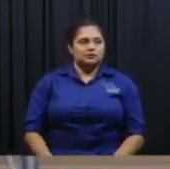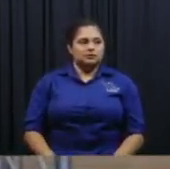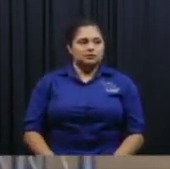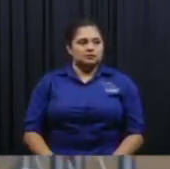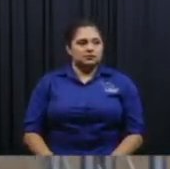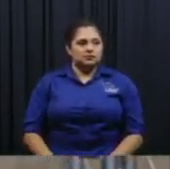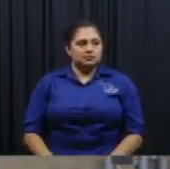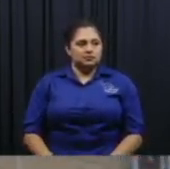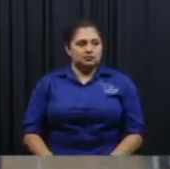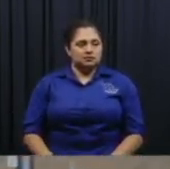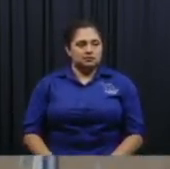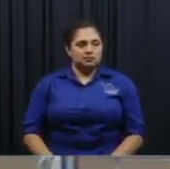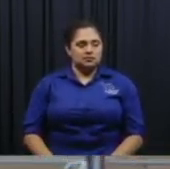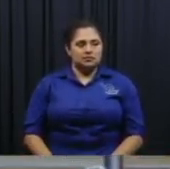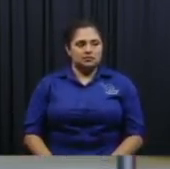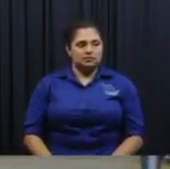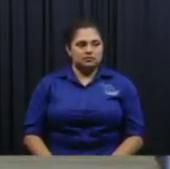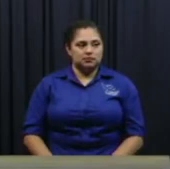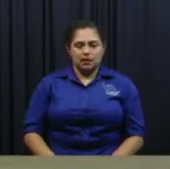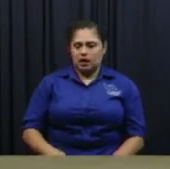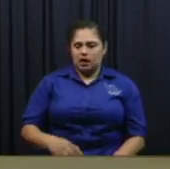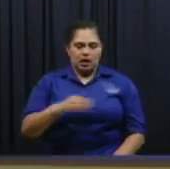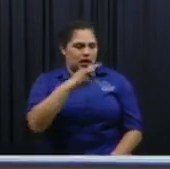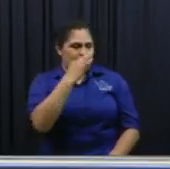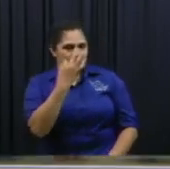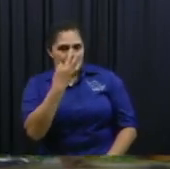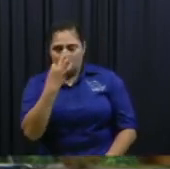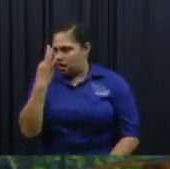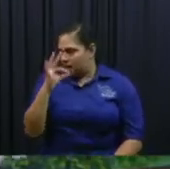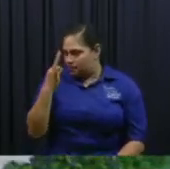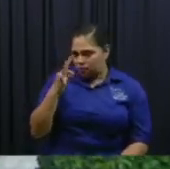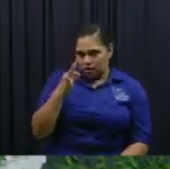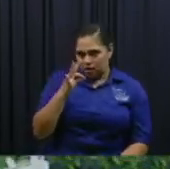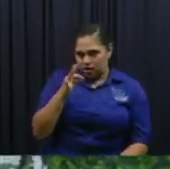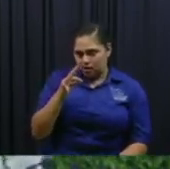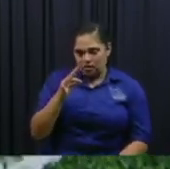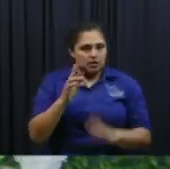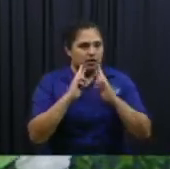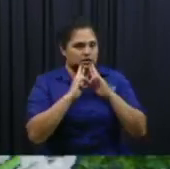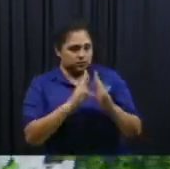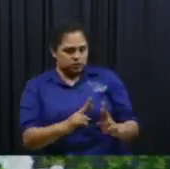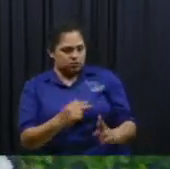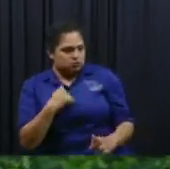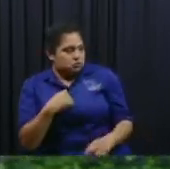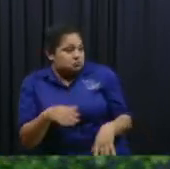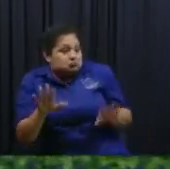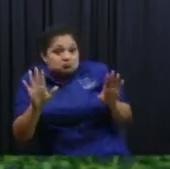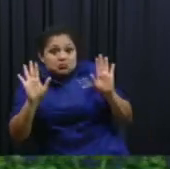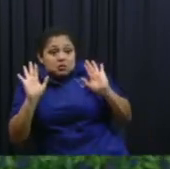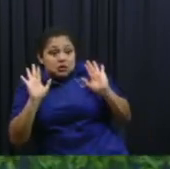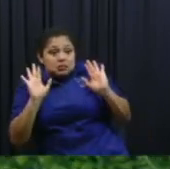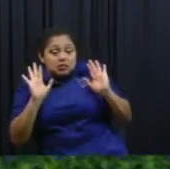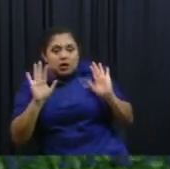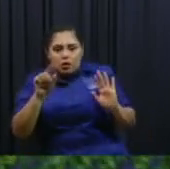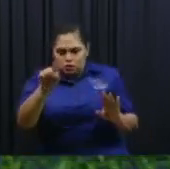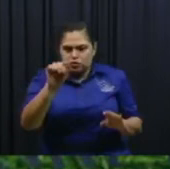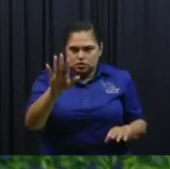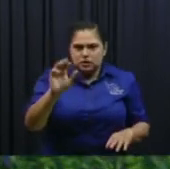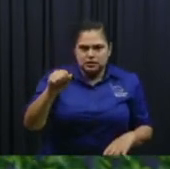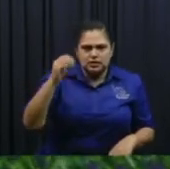Fly le digo te sabes tal Ya me dijo No sé qué es eso usted sí sabe qué es eso